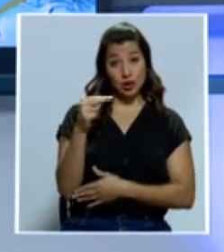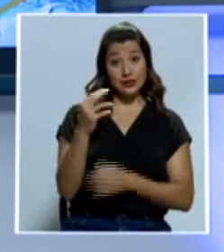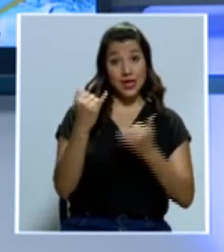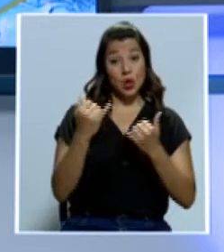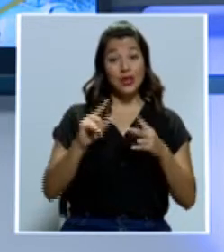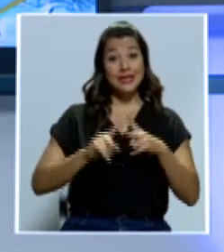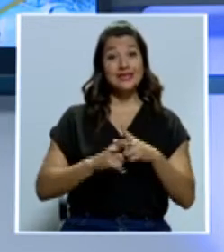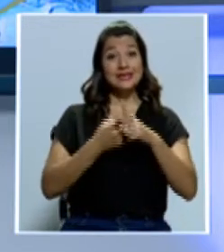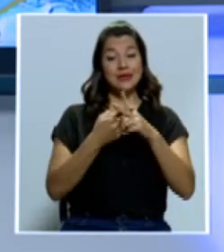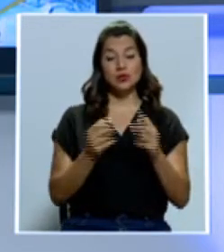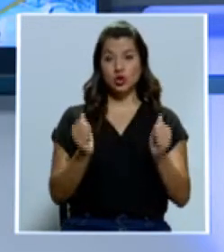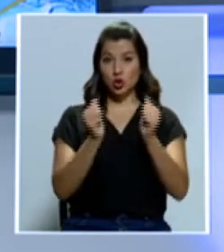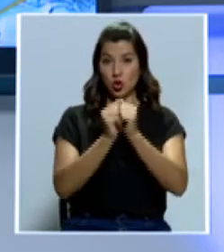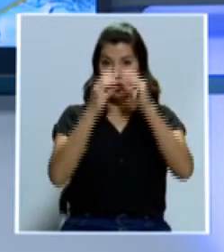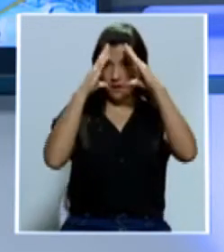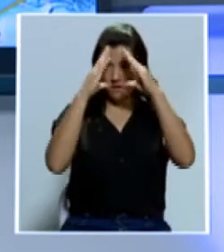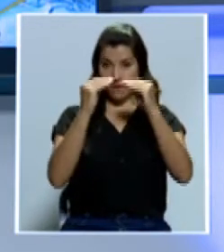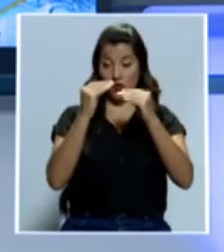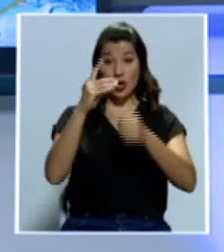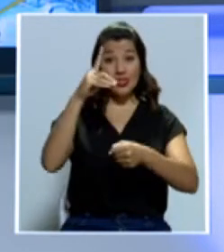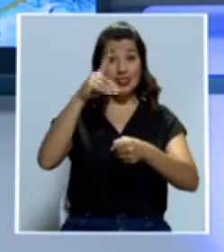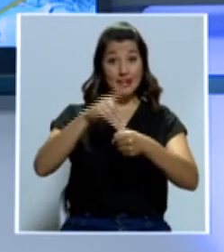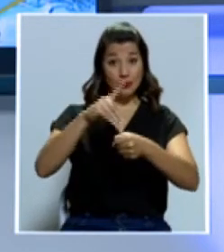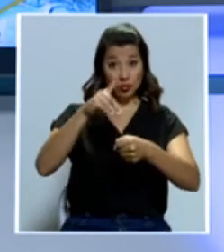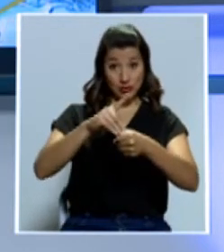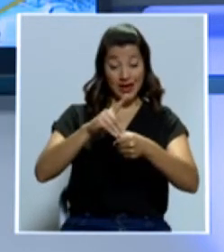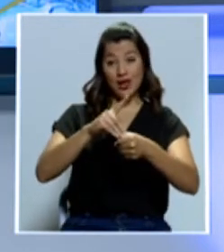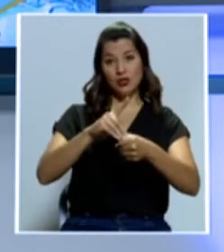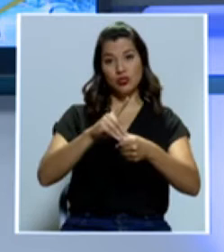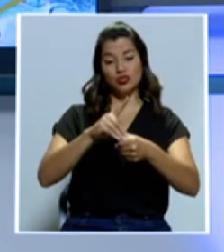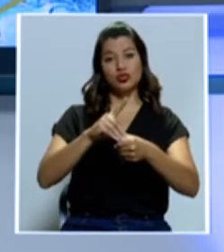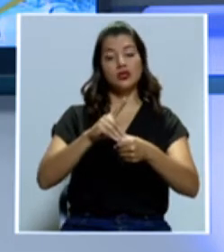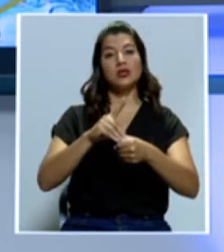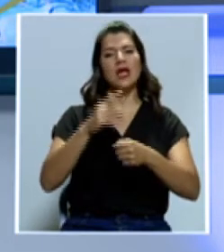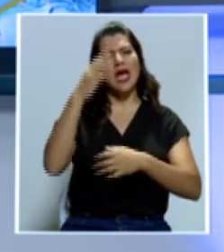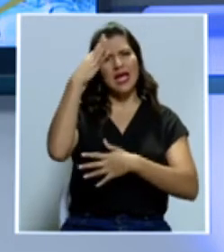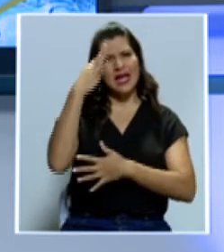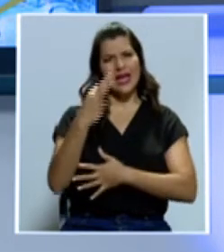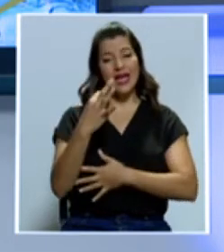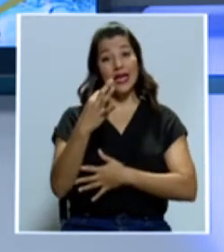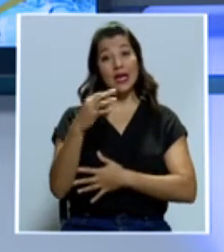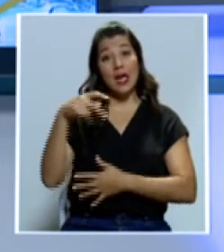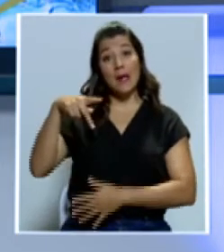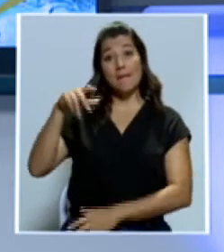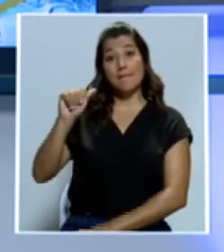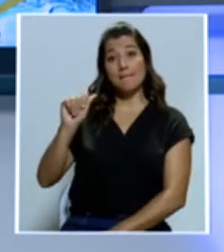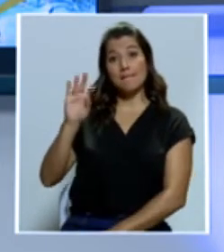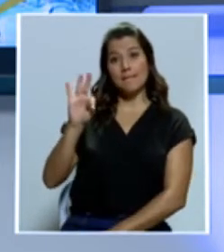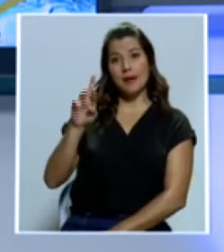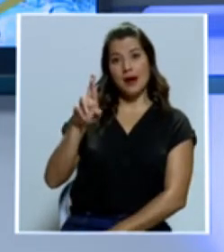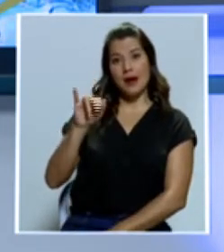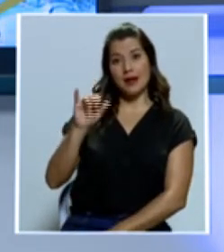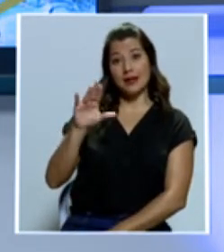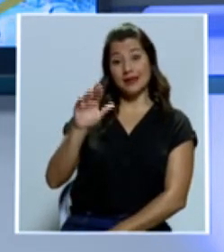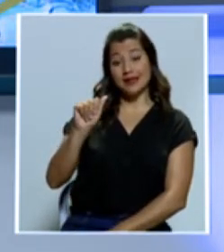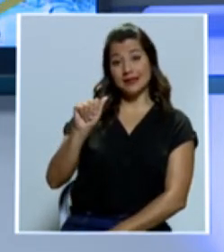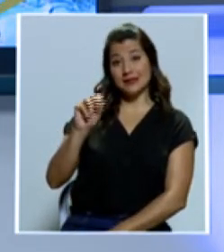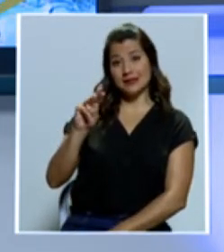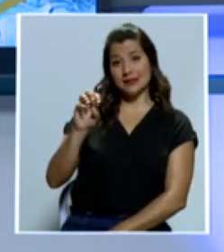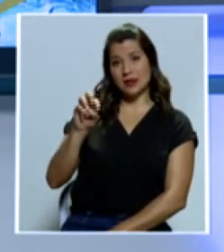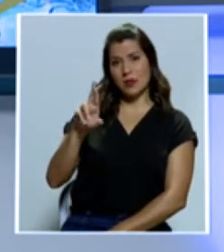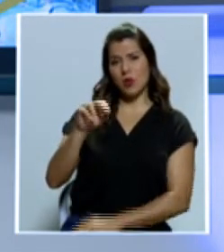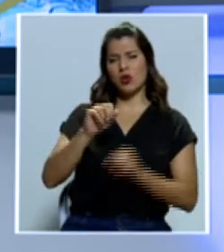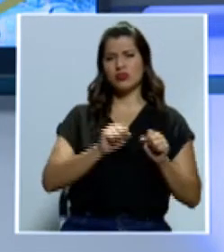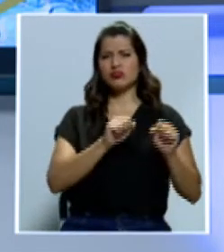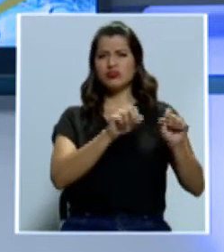con las informaciones. Los diputados de oposición consideran que la renuncia de Patricia Mora podría tener relación con sus aspiraciones